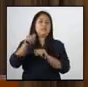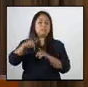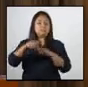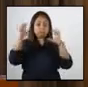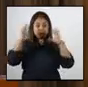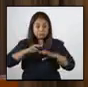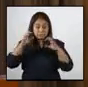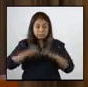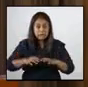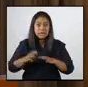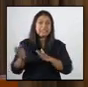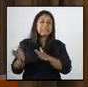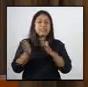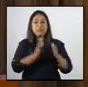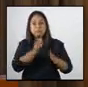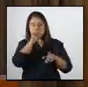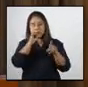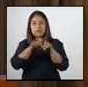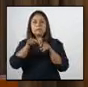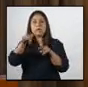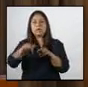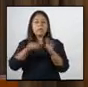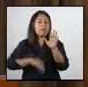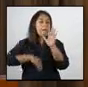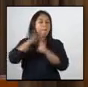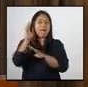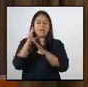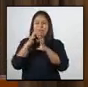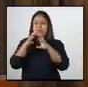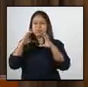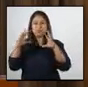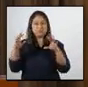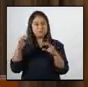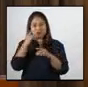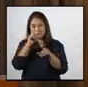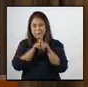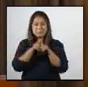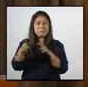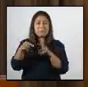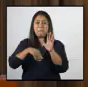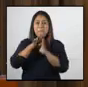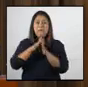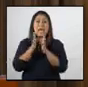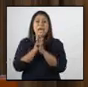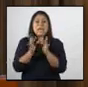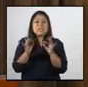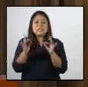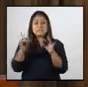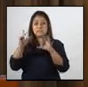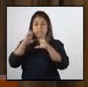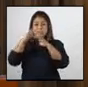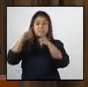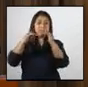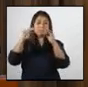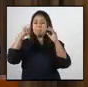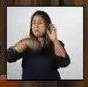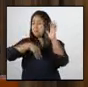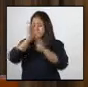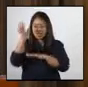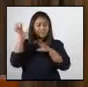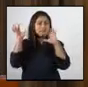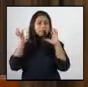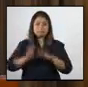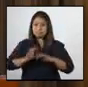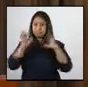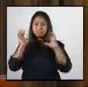vienen dos ondas del este que nos van a influir con aumento en la nubosidad y vamos a tener más lluvias en el